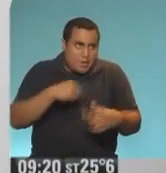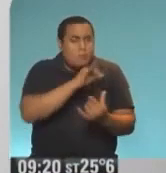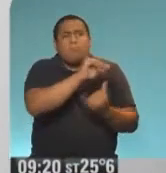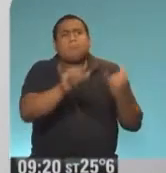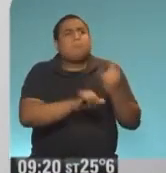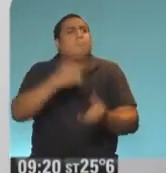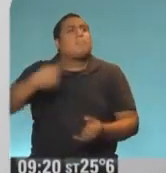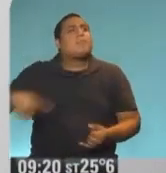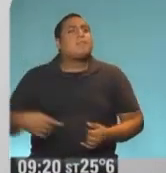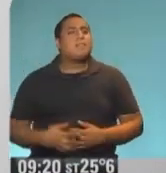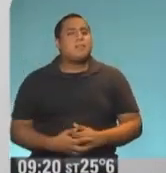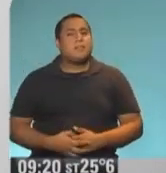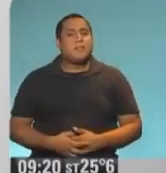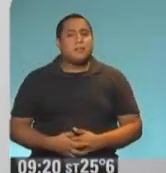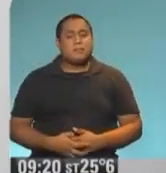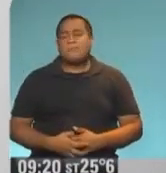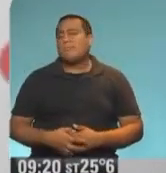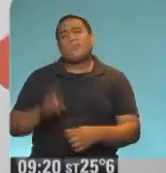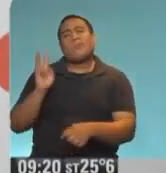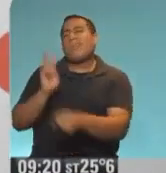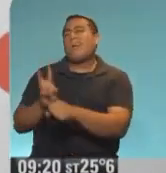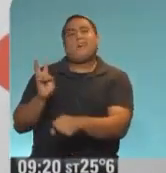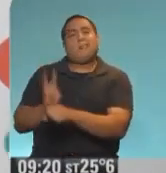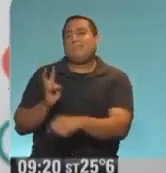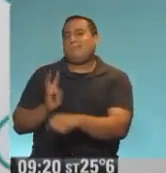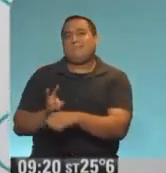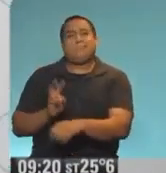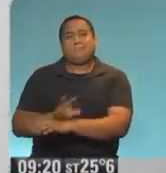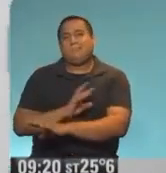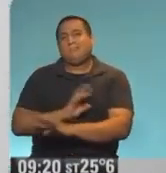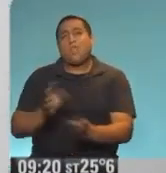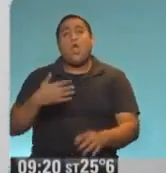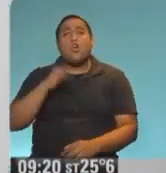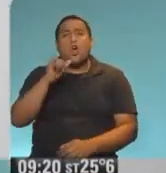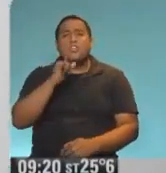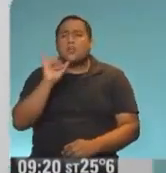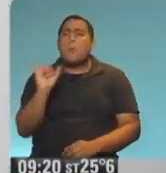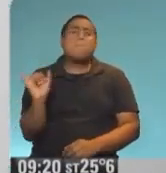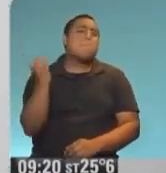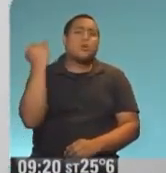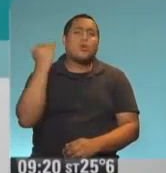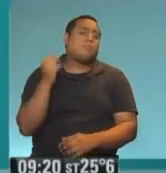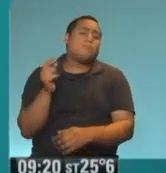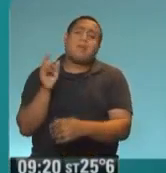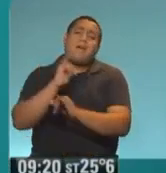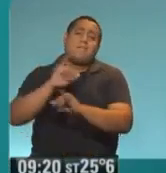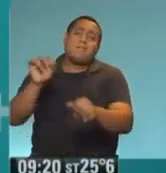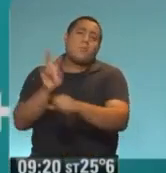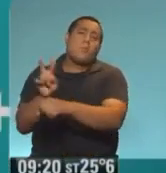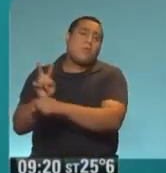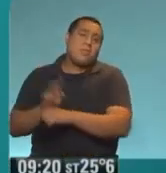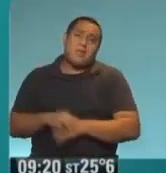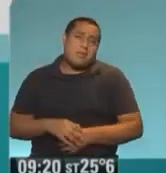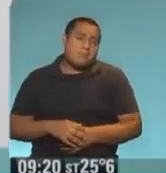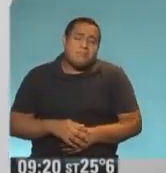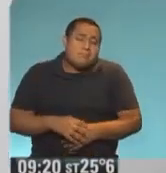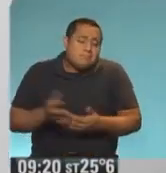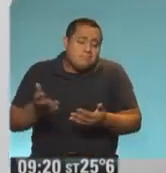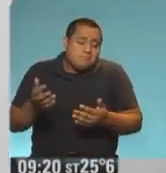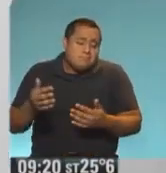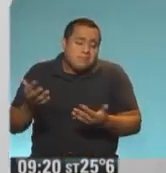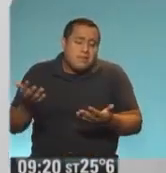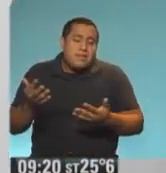darles? Cuidamos. El mejor consejo que puedo dar es cuidarnos, vuelvo a decir. No hay nada que supere, no hay